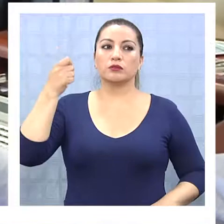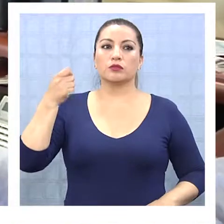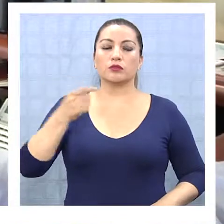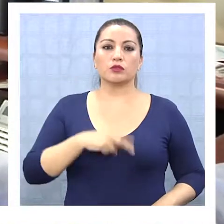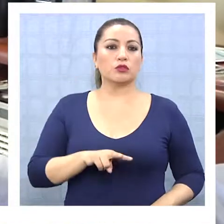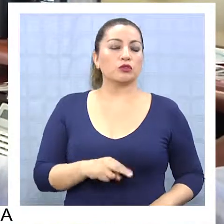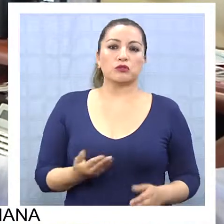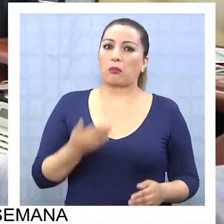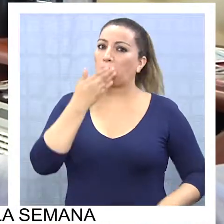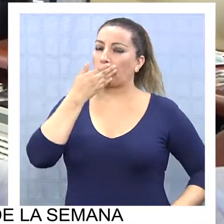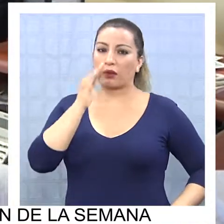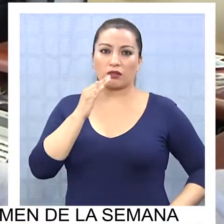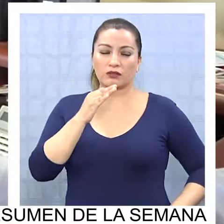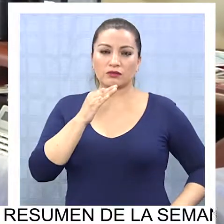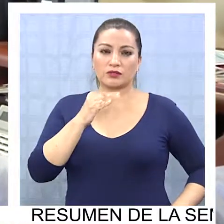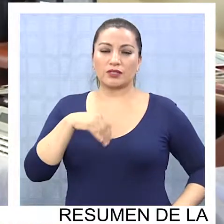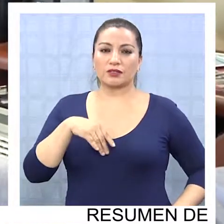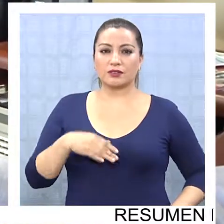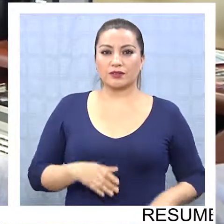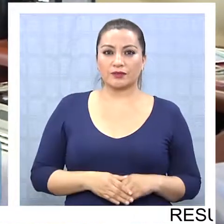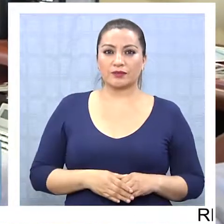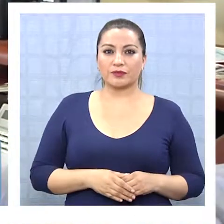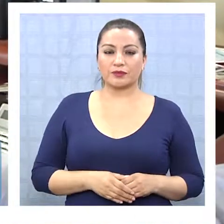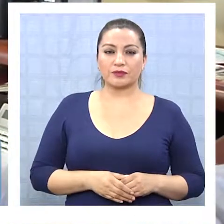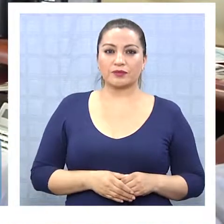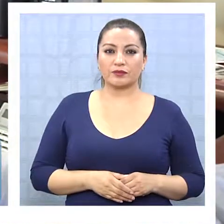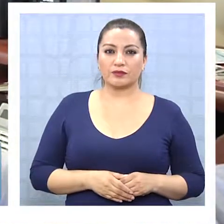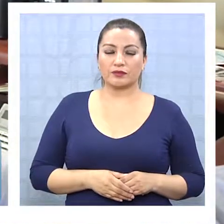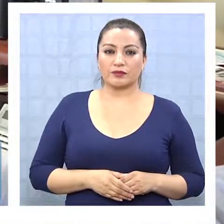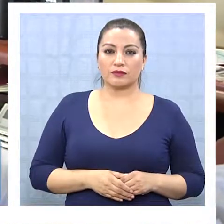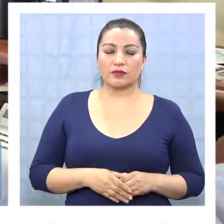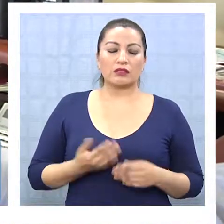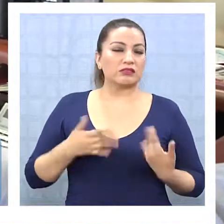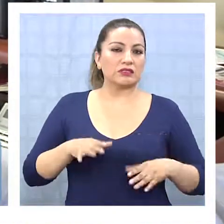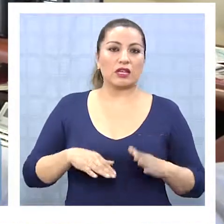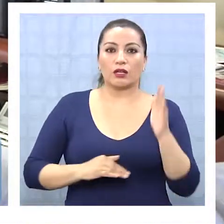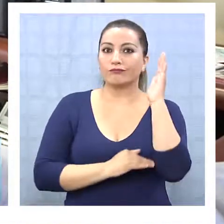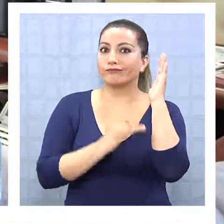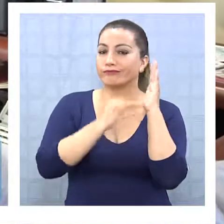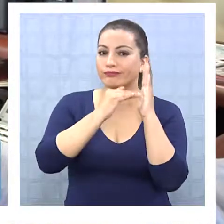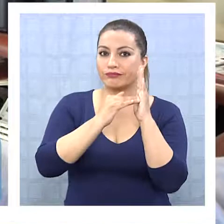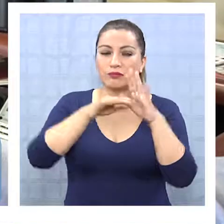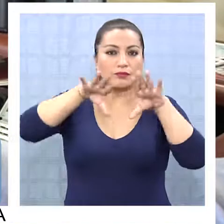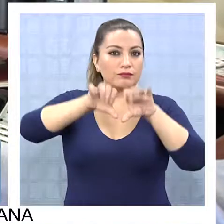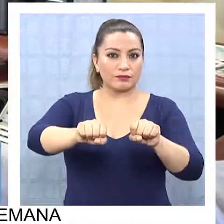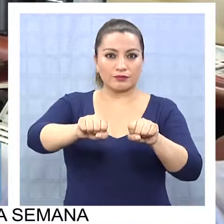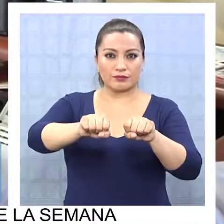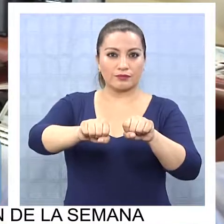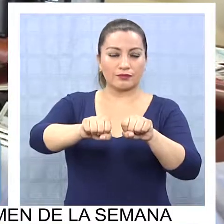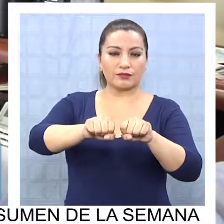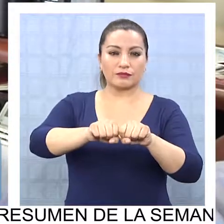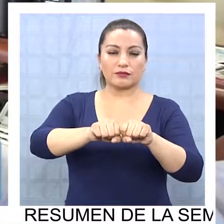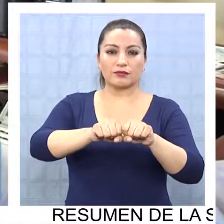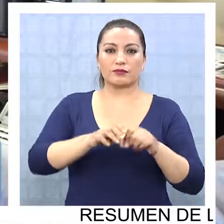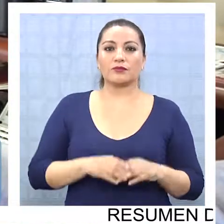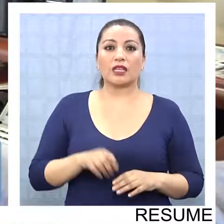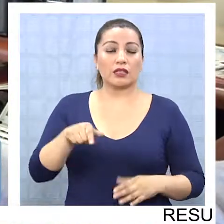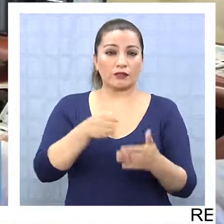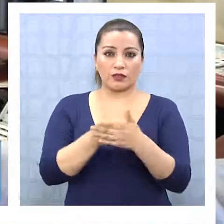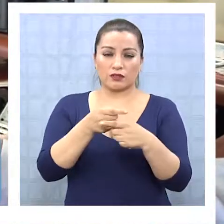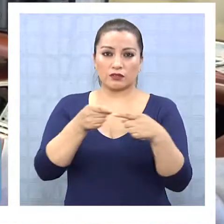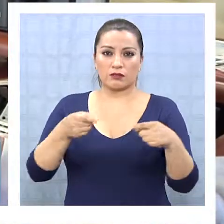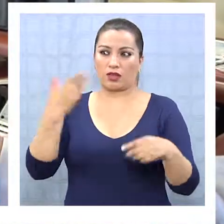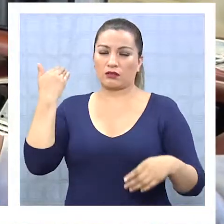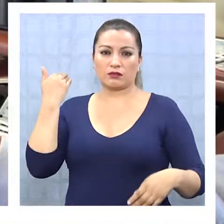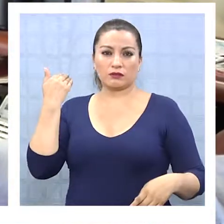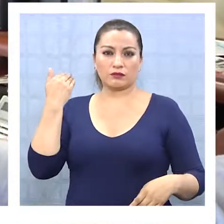estábamos con mucha más disponibilidad, o sea, digamos, ocupación de habitaciones. Ha superado